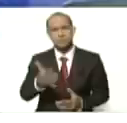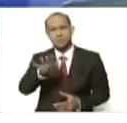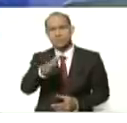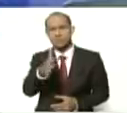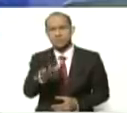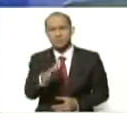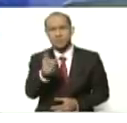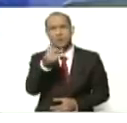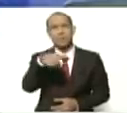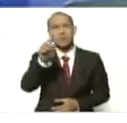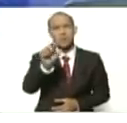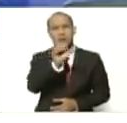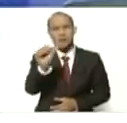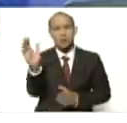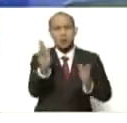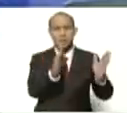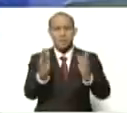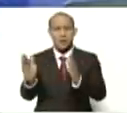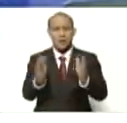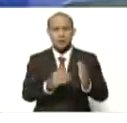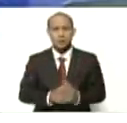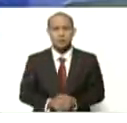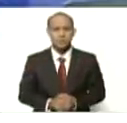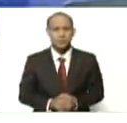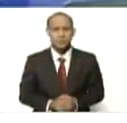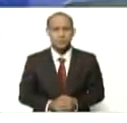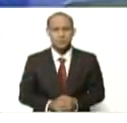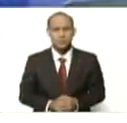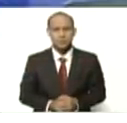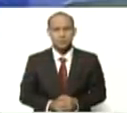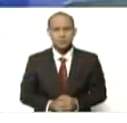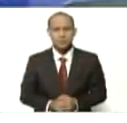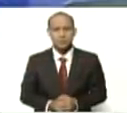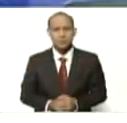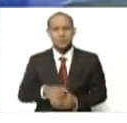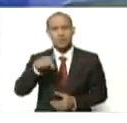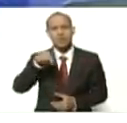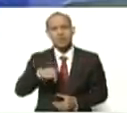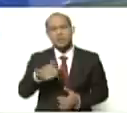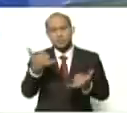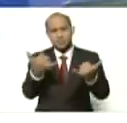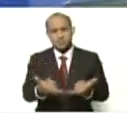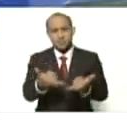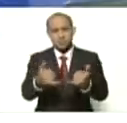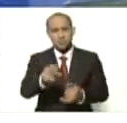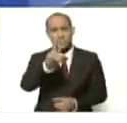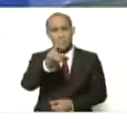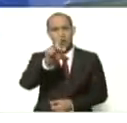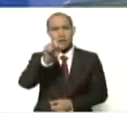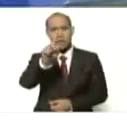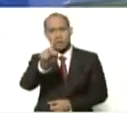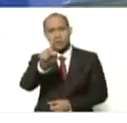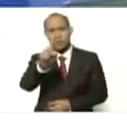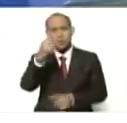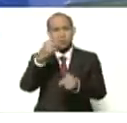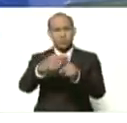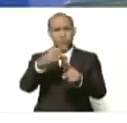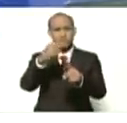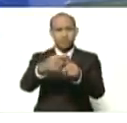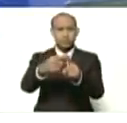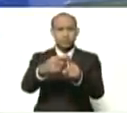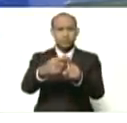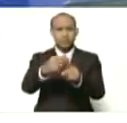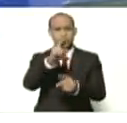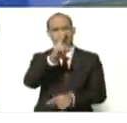en la primera semana de marzo y se ubica en 21 casos aumenta un caso